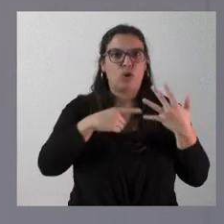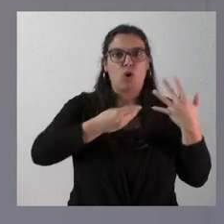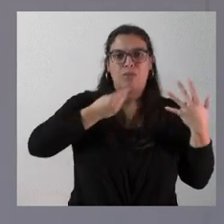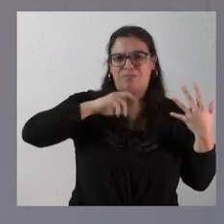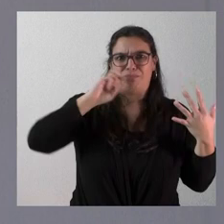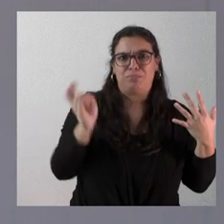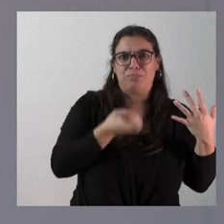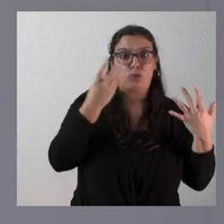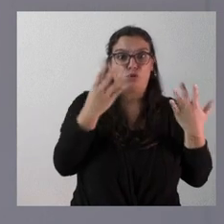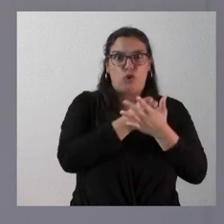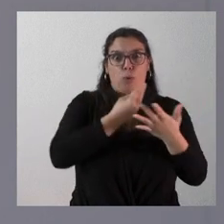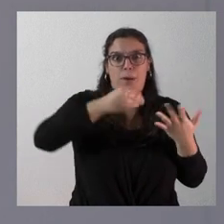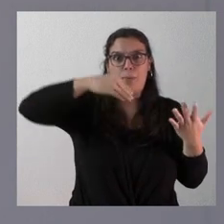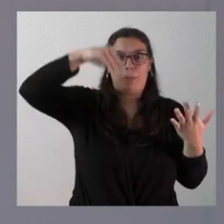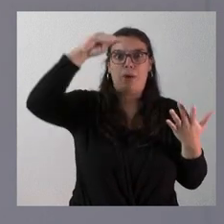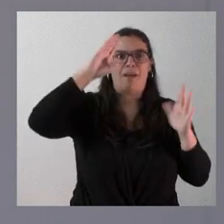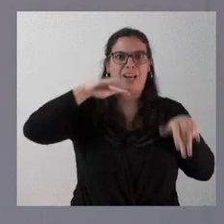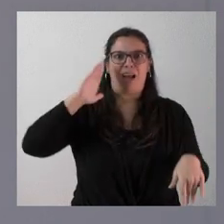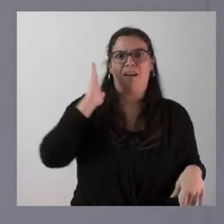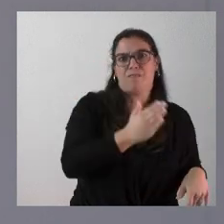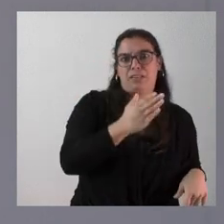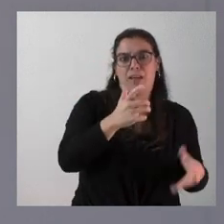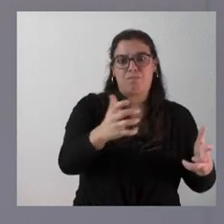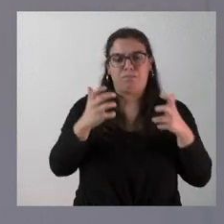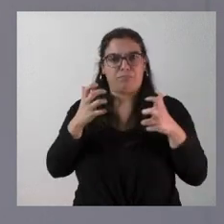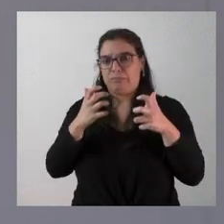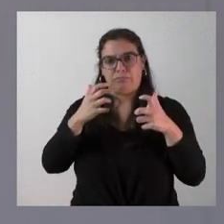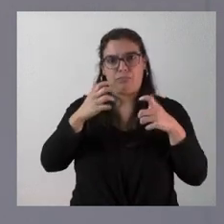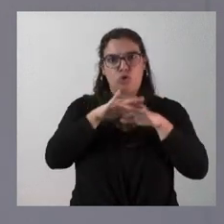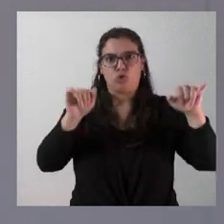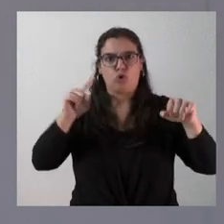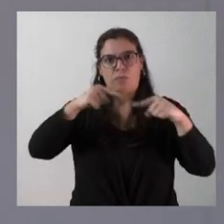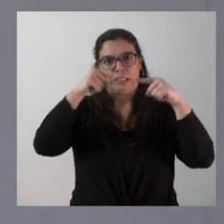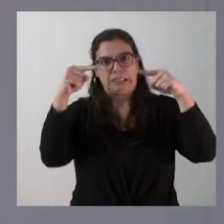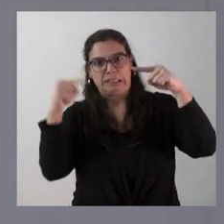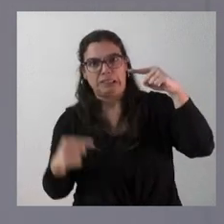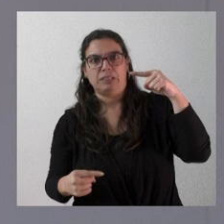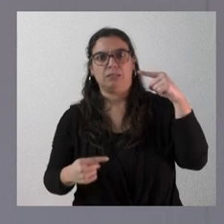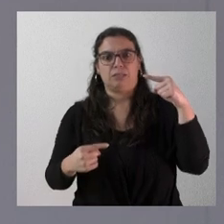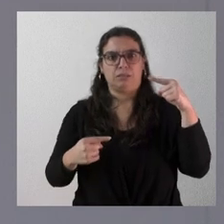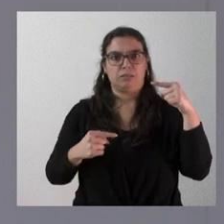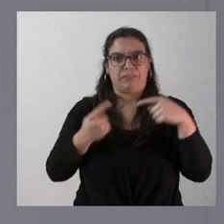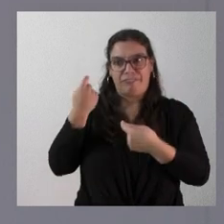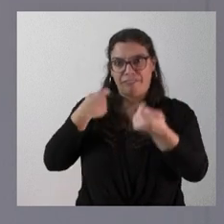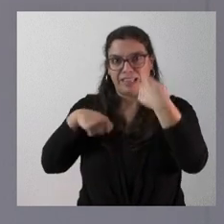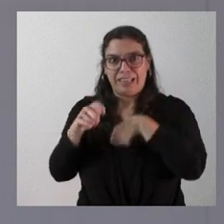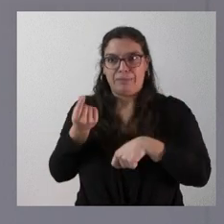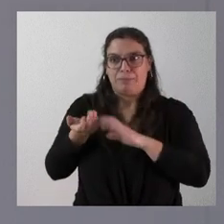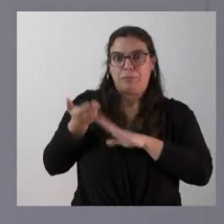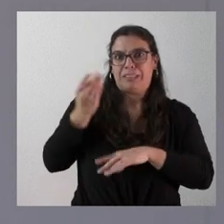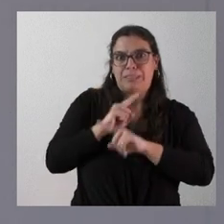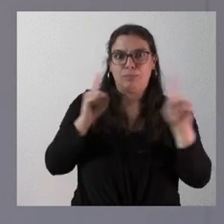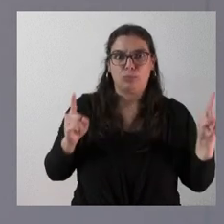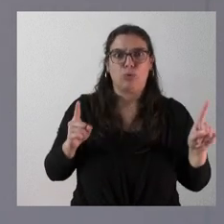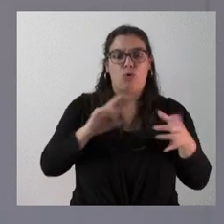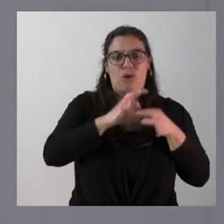Es una muy negativa a los ganaderos y que no están pudiendo ser repercutidos en toda su integridad por la